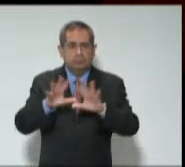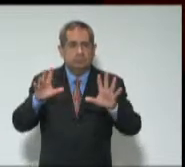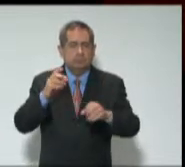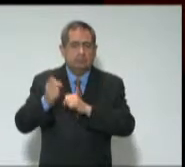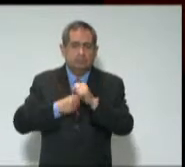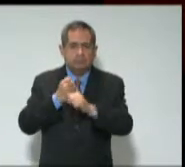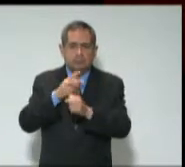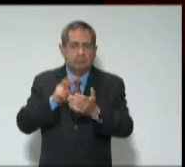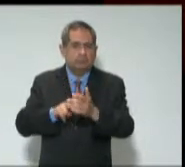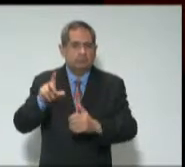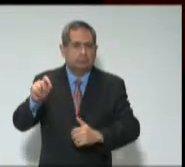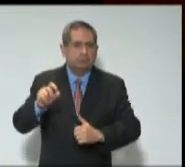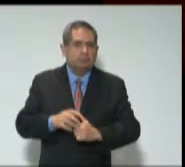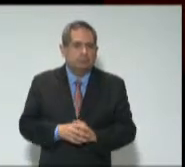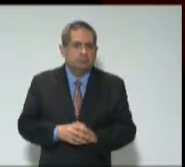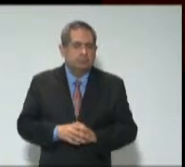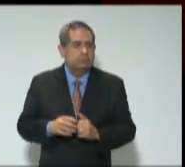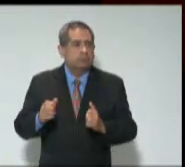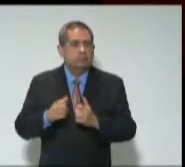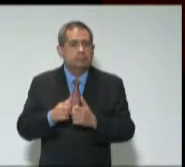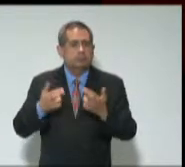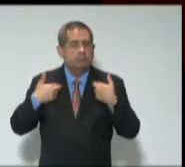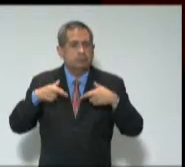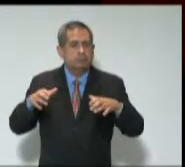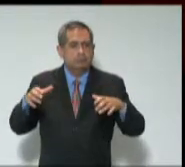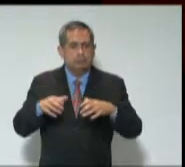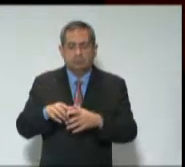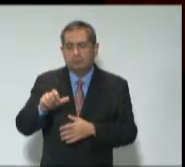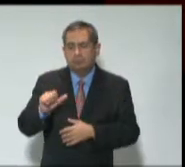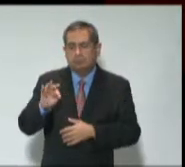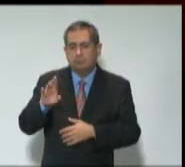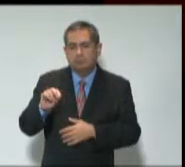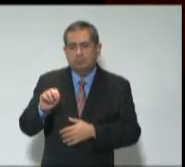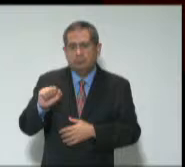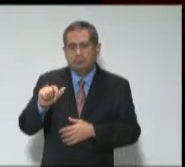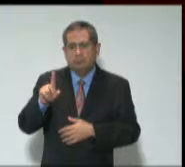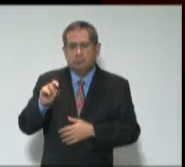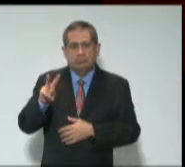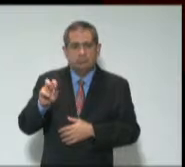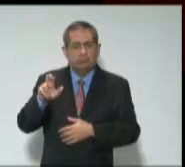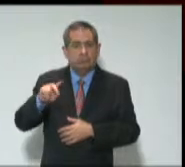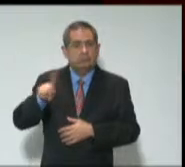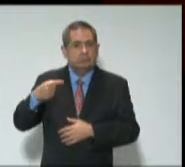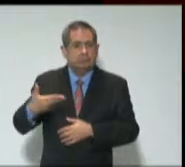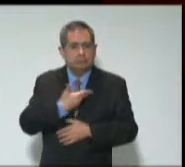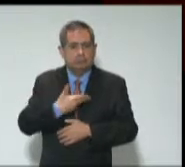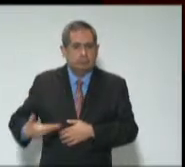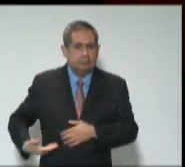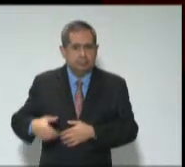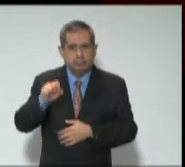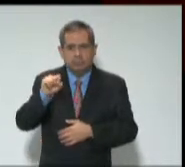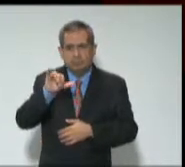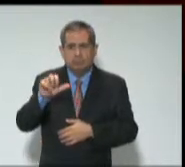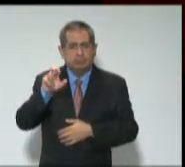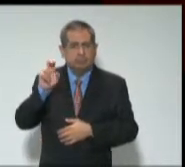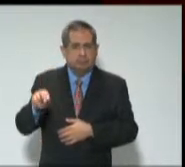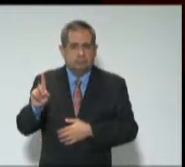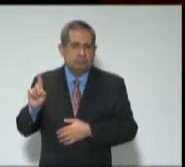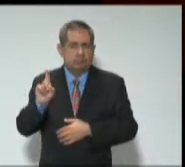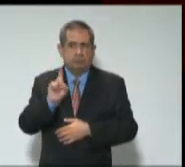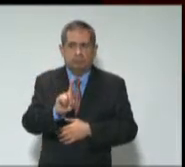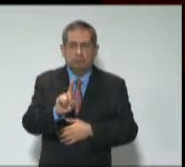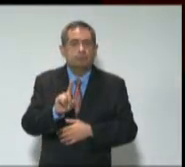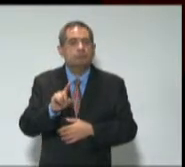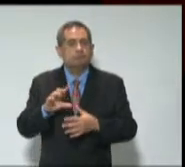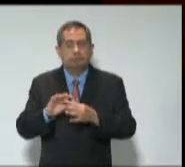2020 y con la representación del ministro Arturo Saldívar lelo de la rea presidente de la suprema corte de justicia de la nación